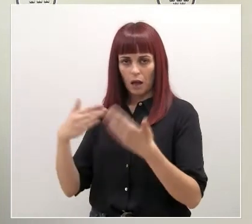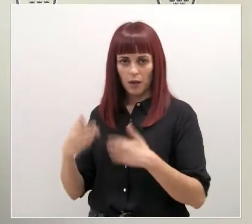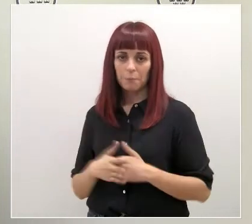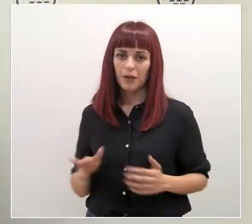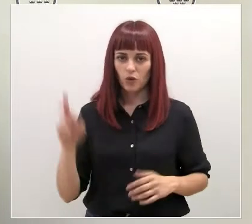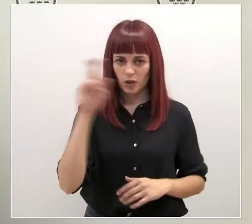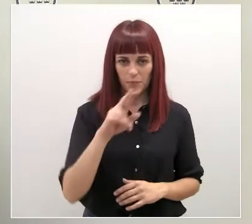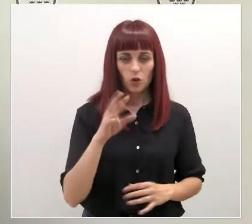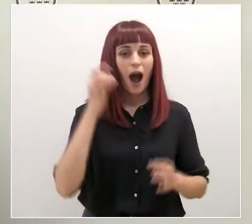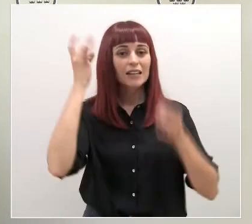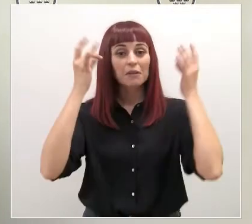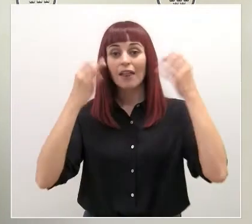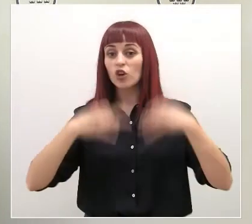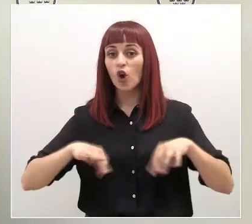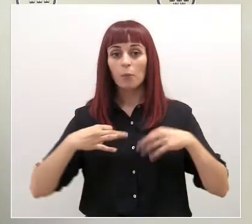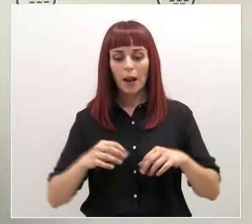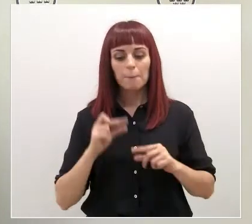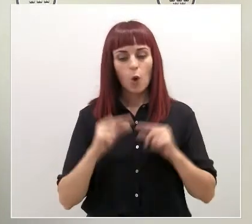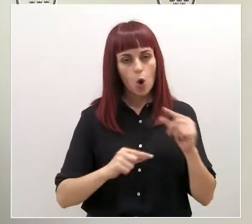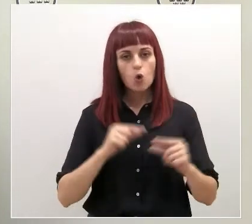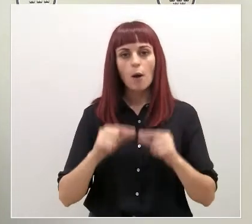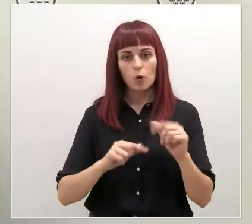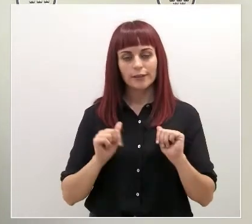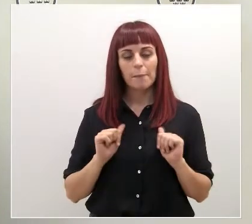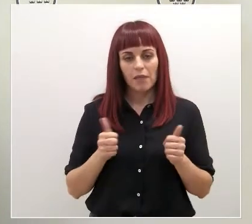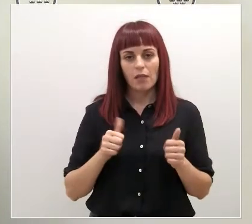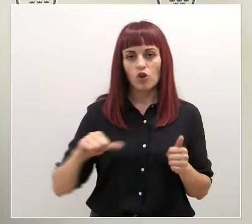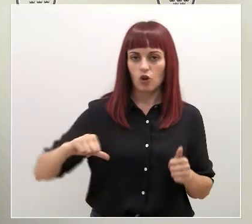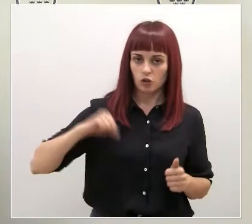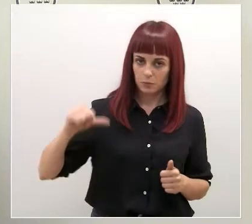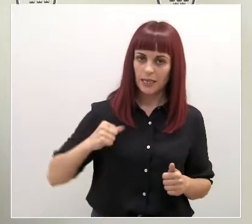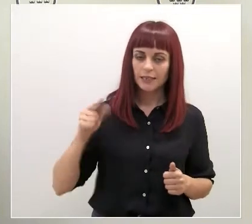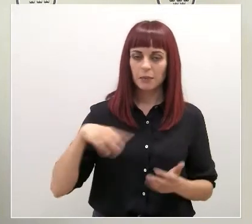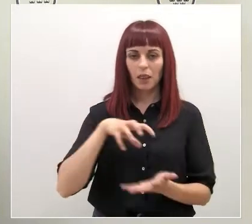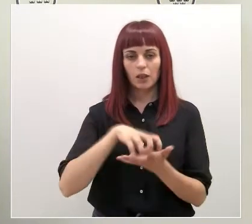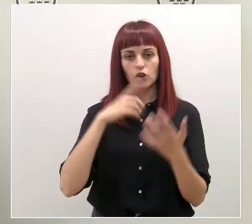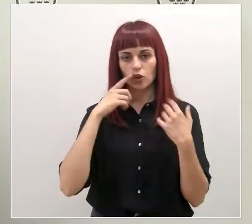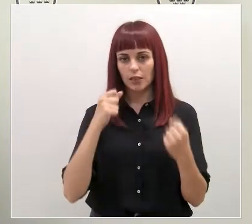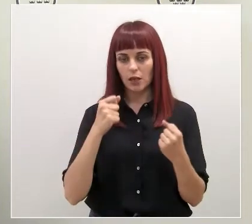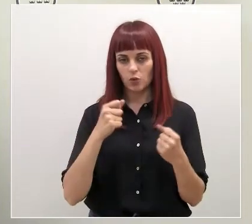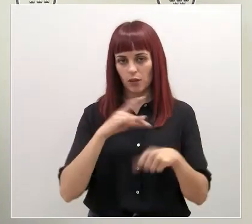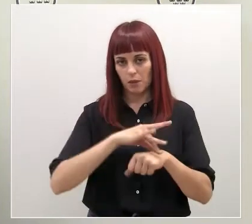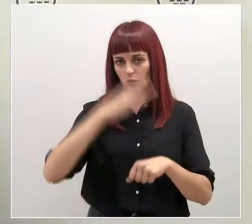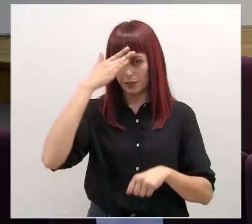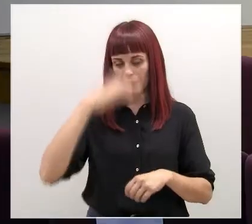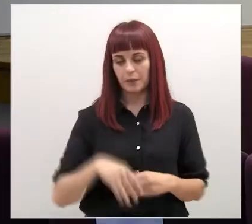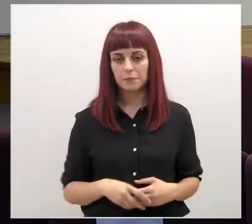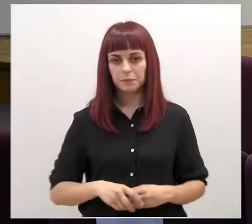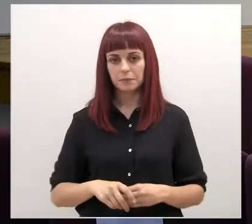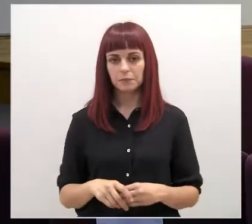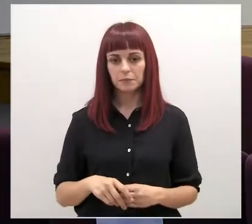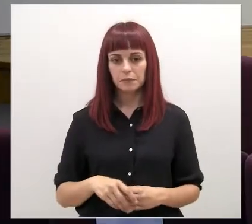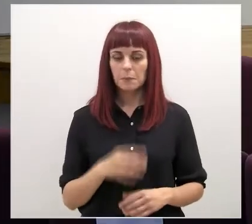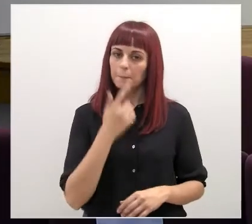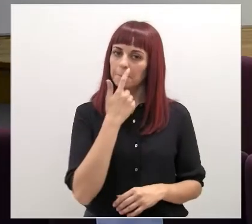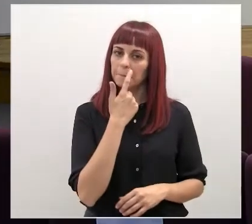que la actividad normal se va incorporando progresivamente a los centros hospitalarios y a los centros de salud de atención primaria.